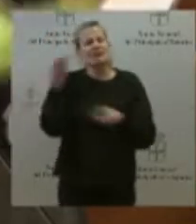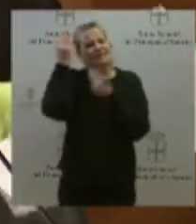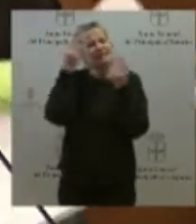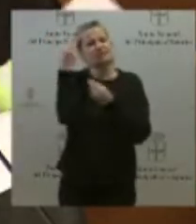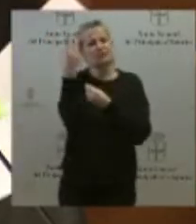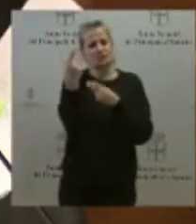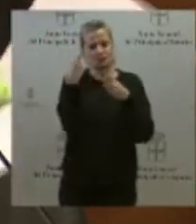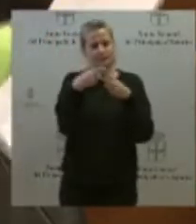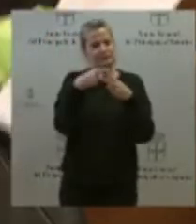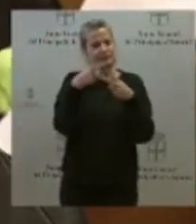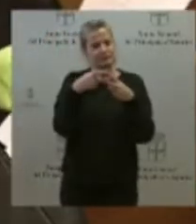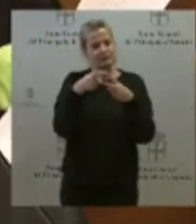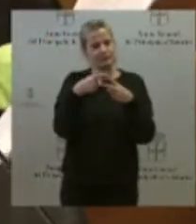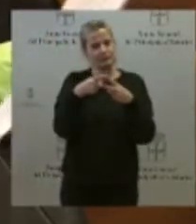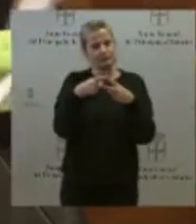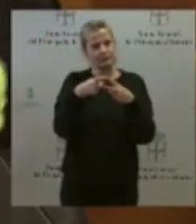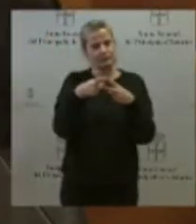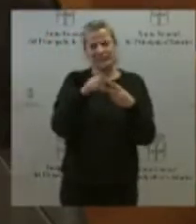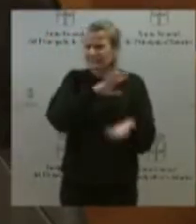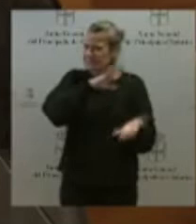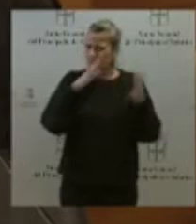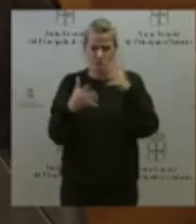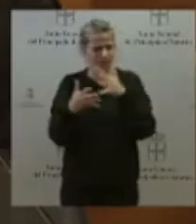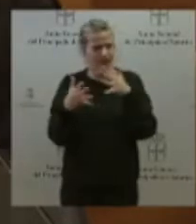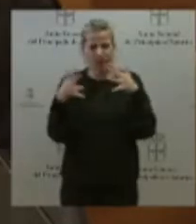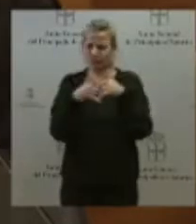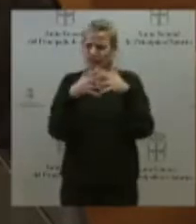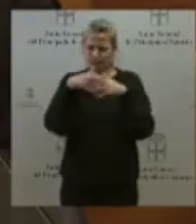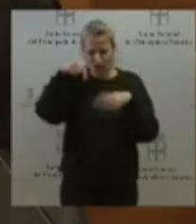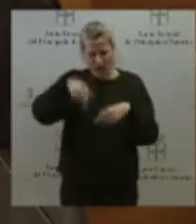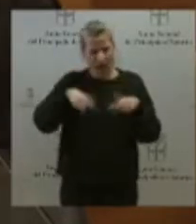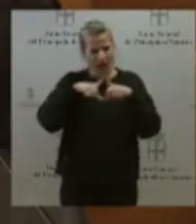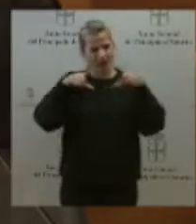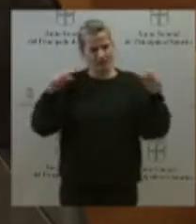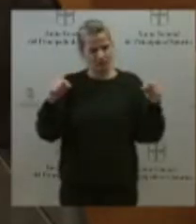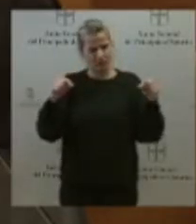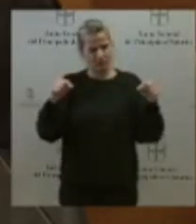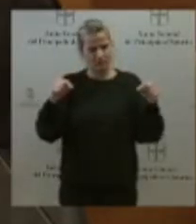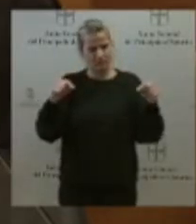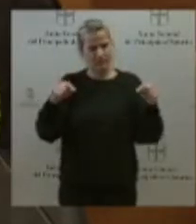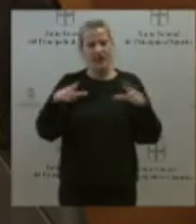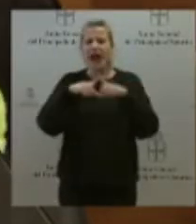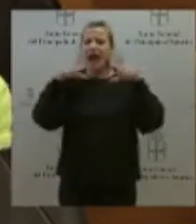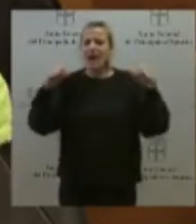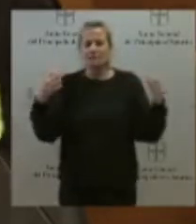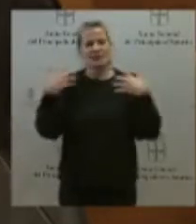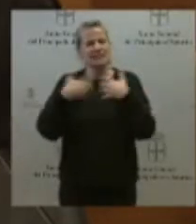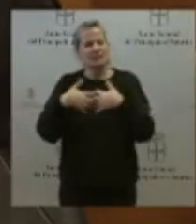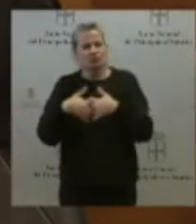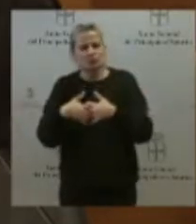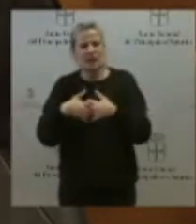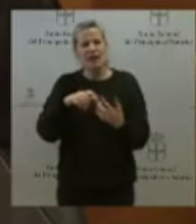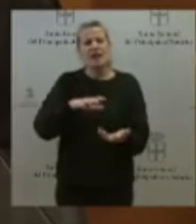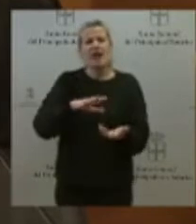transformación estructural de la situación de Asturias. Hemos sustituido la Asturias industrial con miles de puestos de trabajo industriales por una Asturias de servicio,